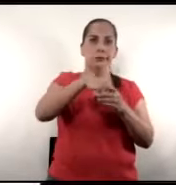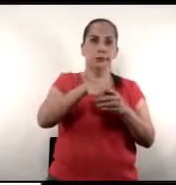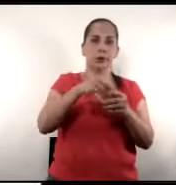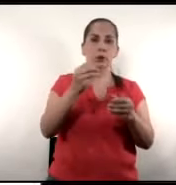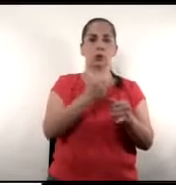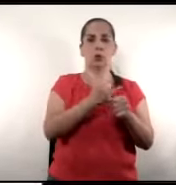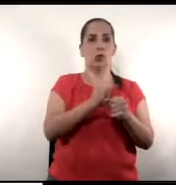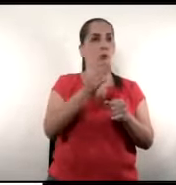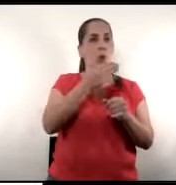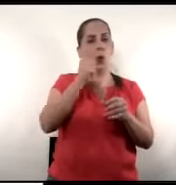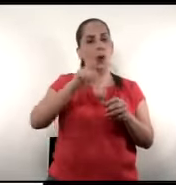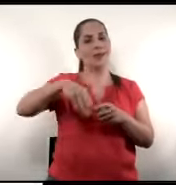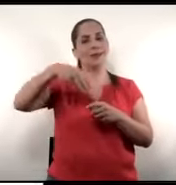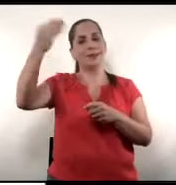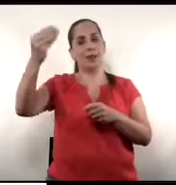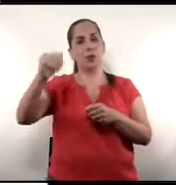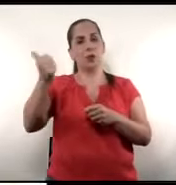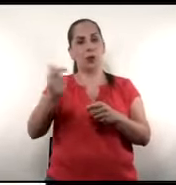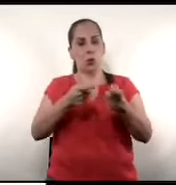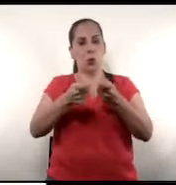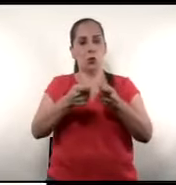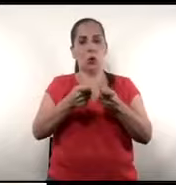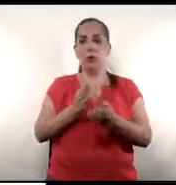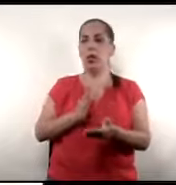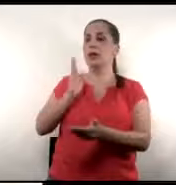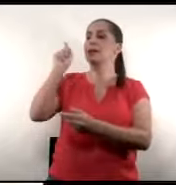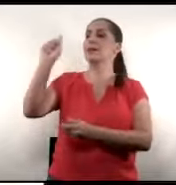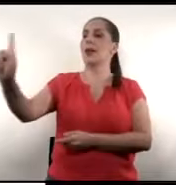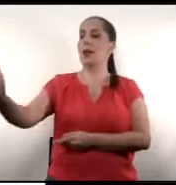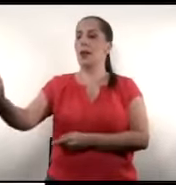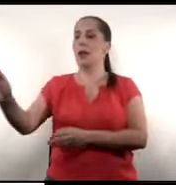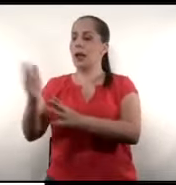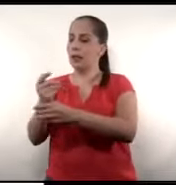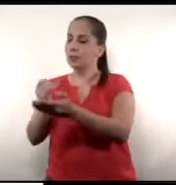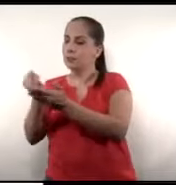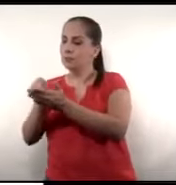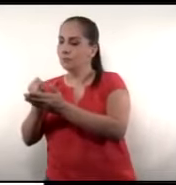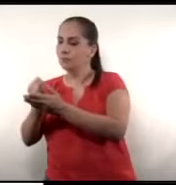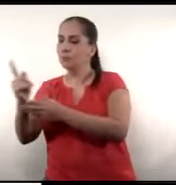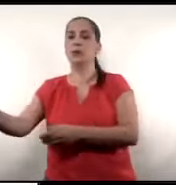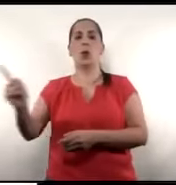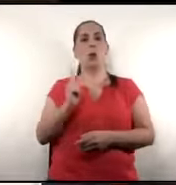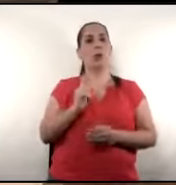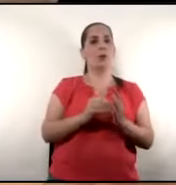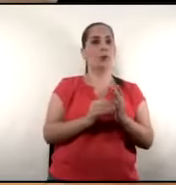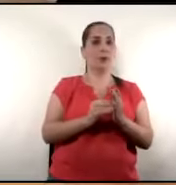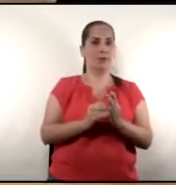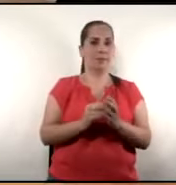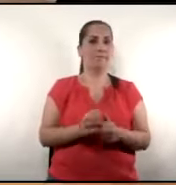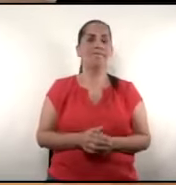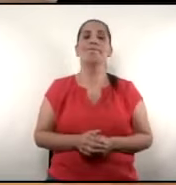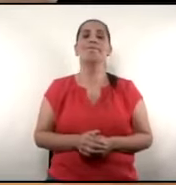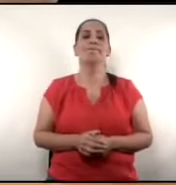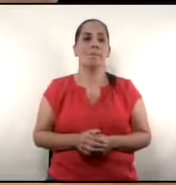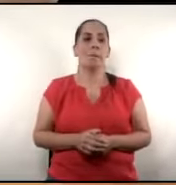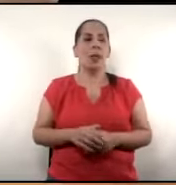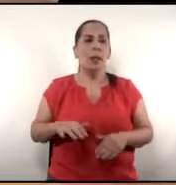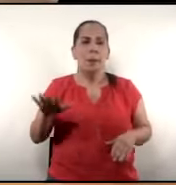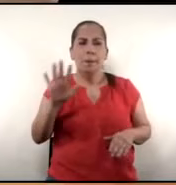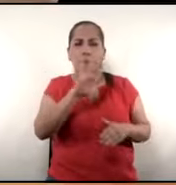auditor externo que viene de la Contraloría, hace la auditoría y se devuelve para esa... A todo ese panorama, don Eli, hay